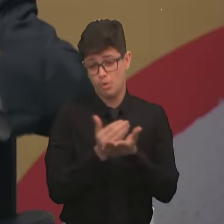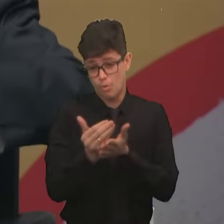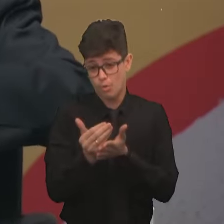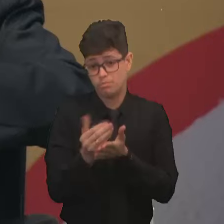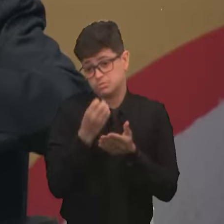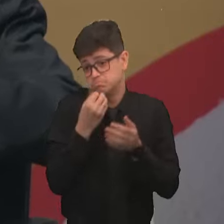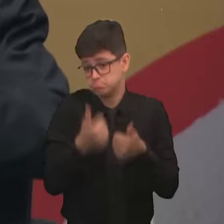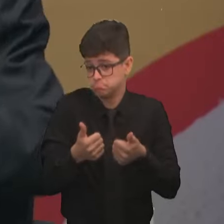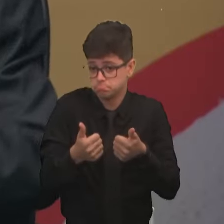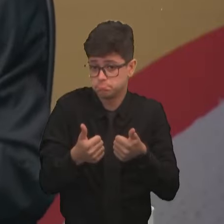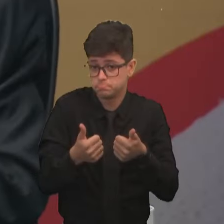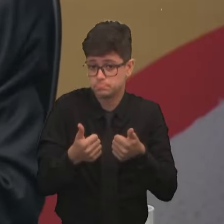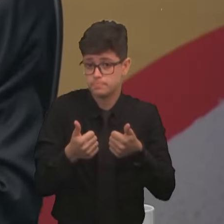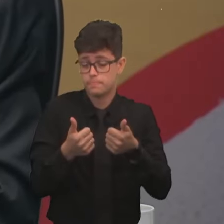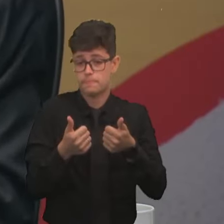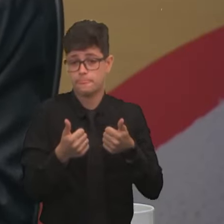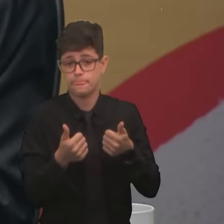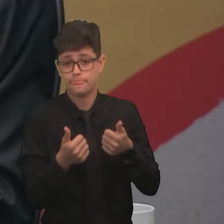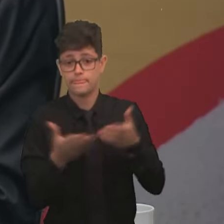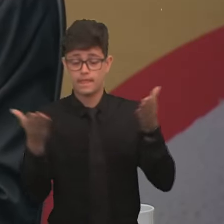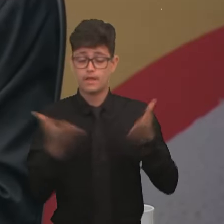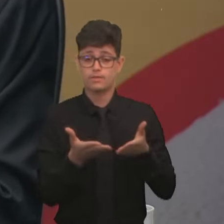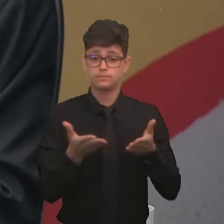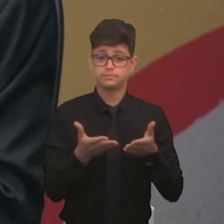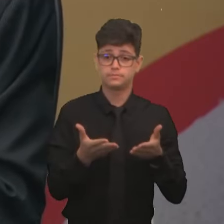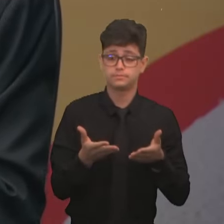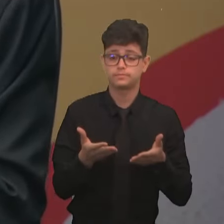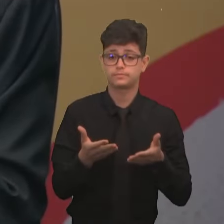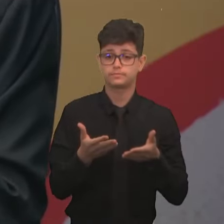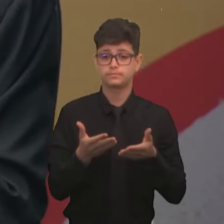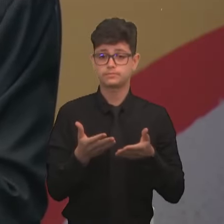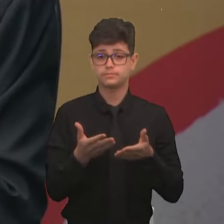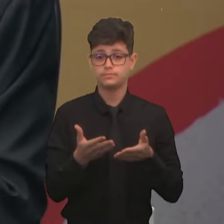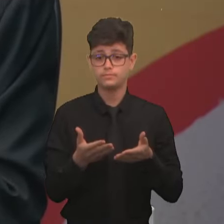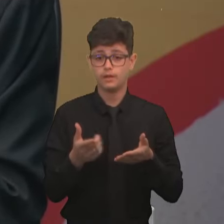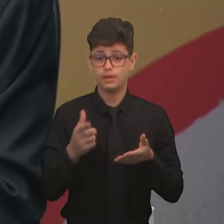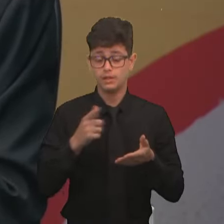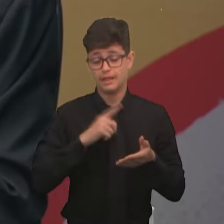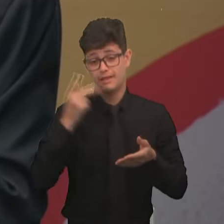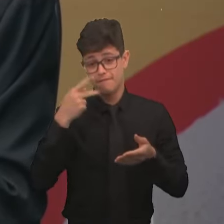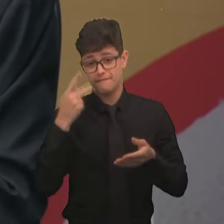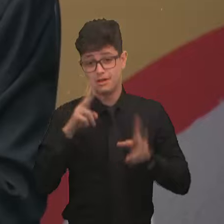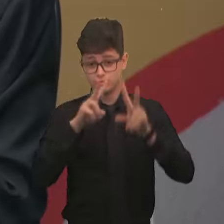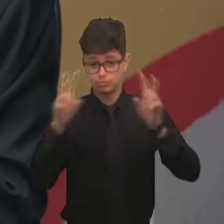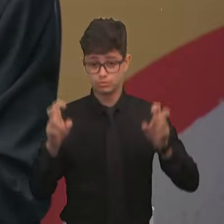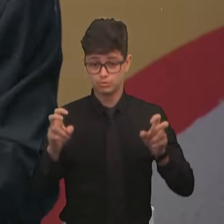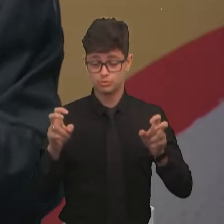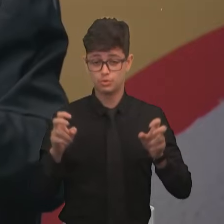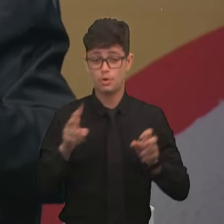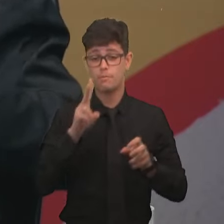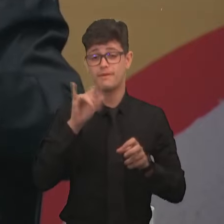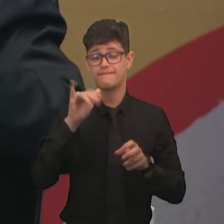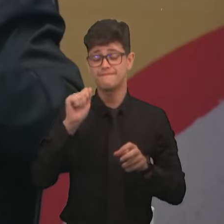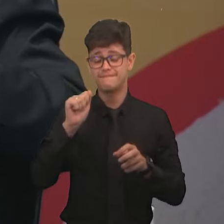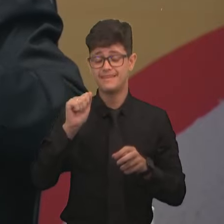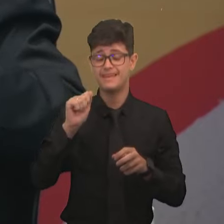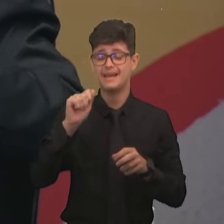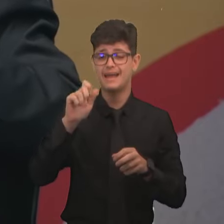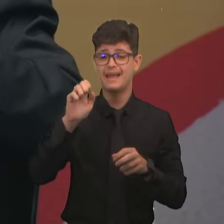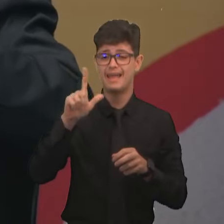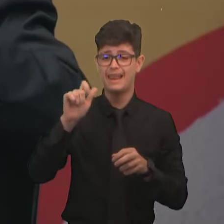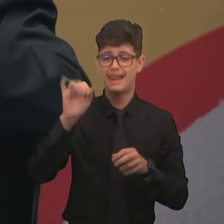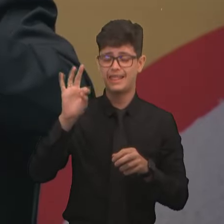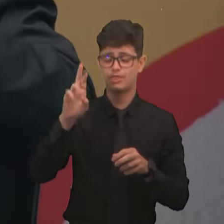Hicimos funcionar un domicilio electrónico. Todas las se citan a través